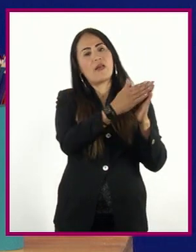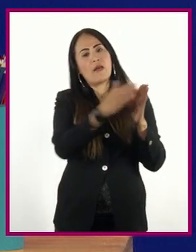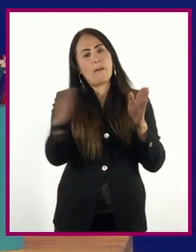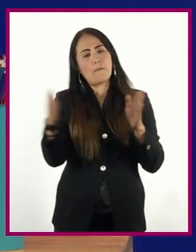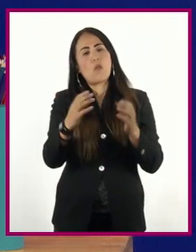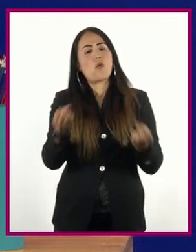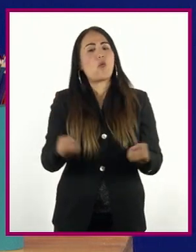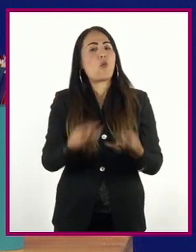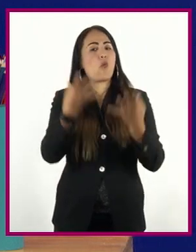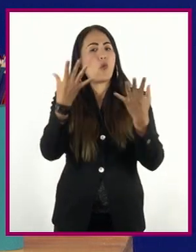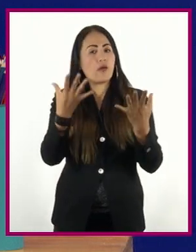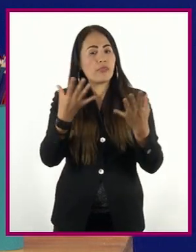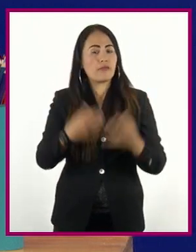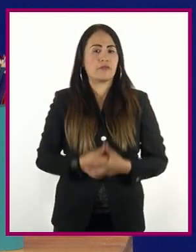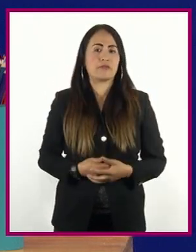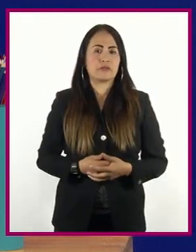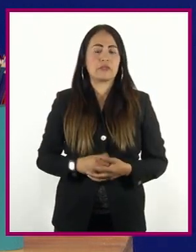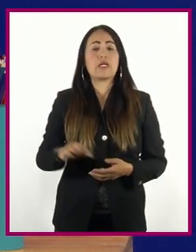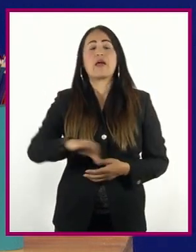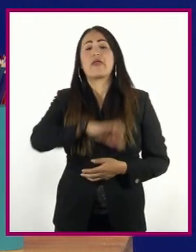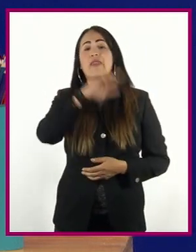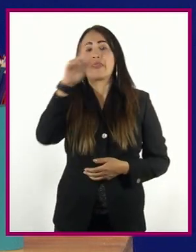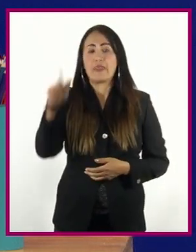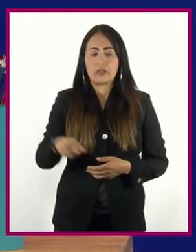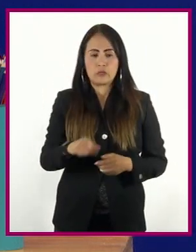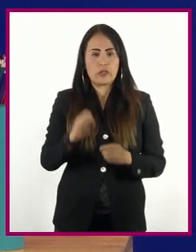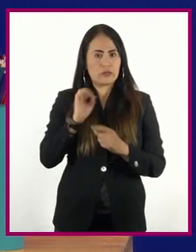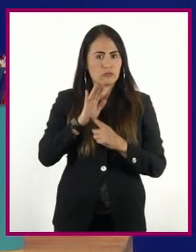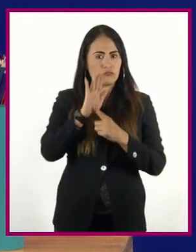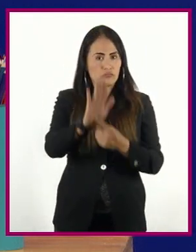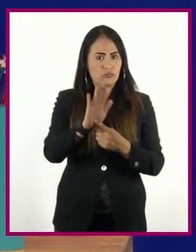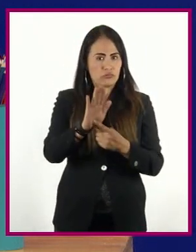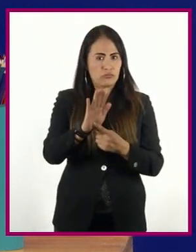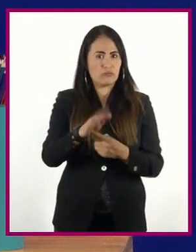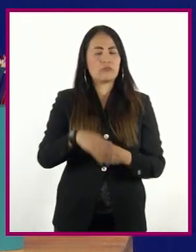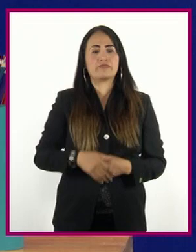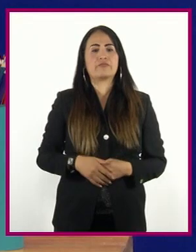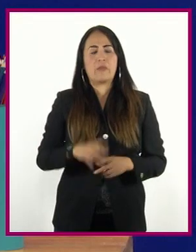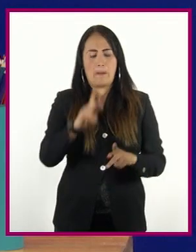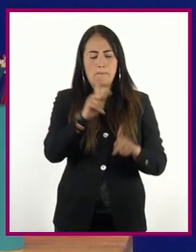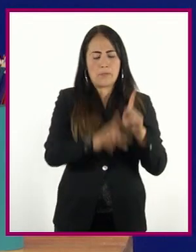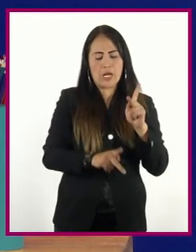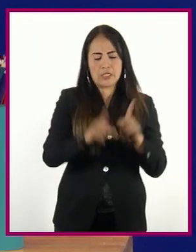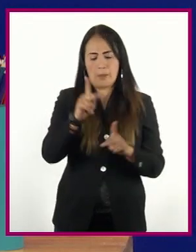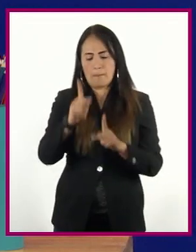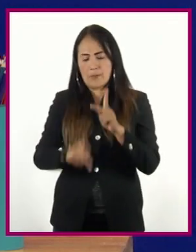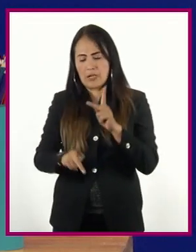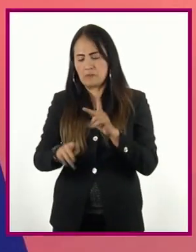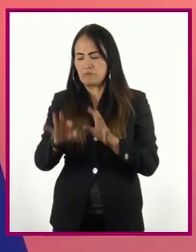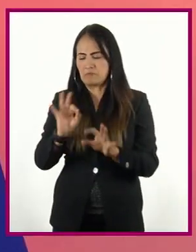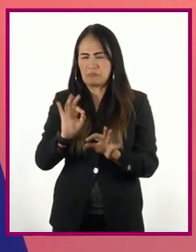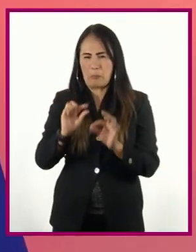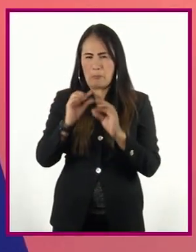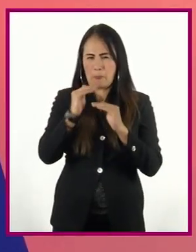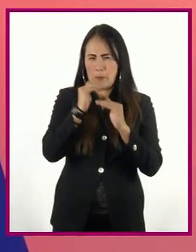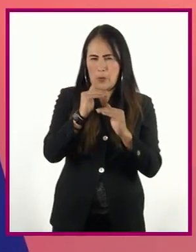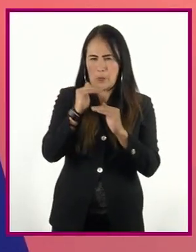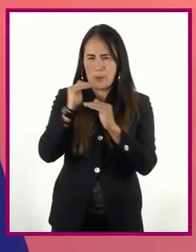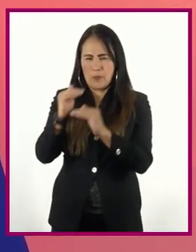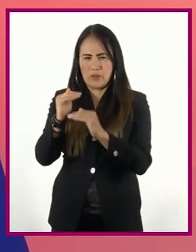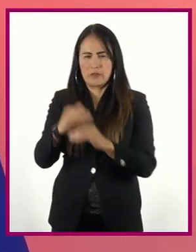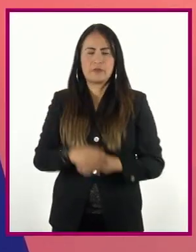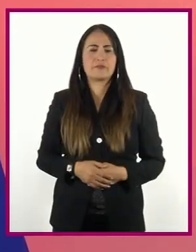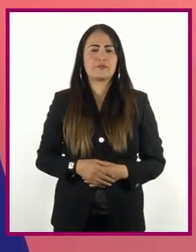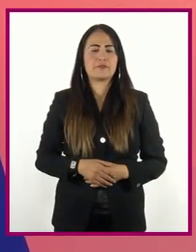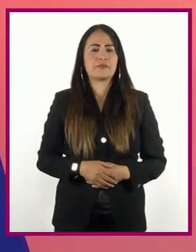entrevista, para que a la hora de editar o exponerla, los cortes que se hagan sean los mínimos. Además,